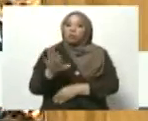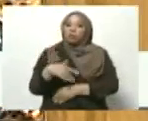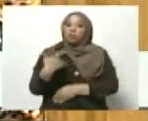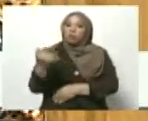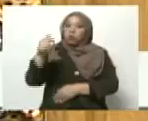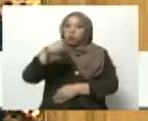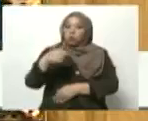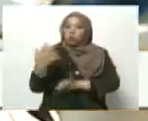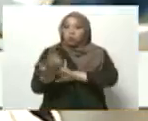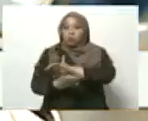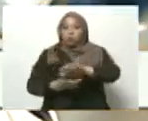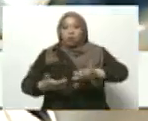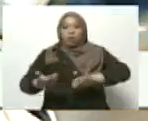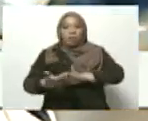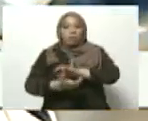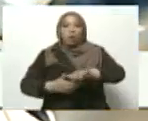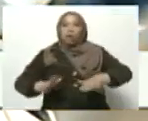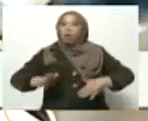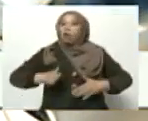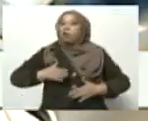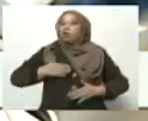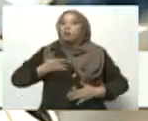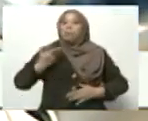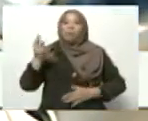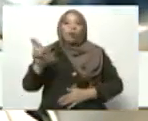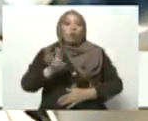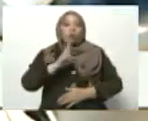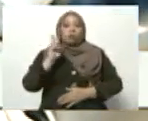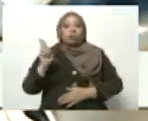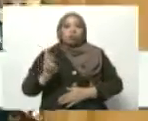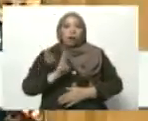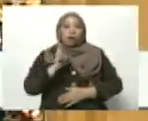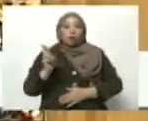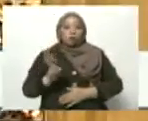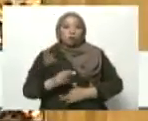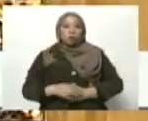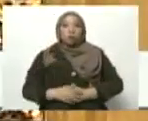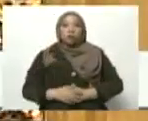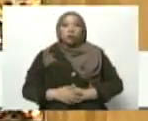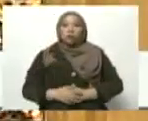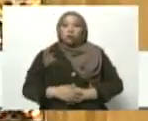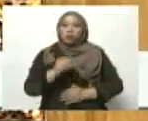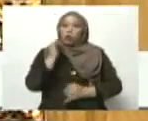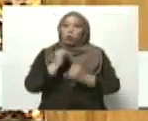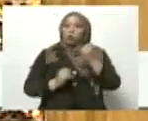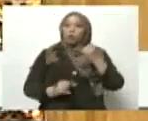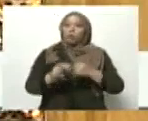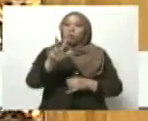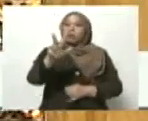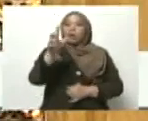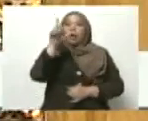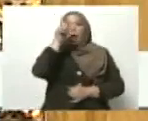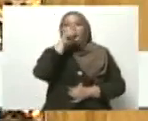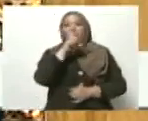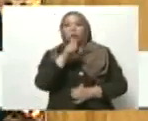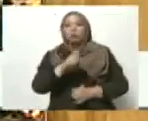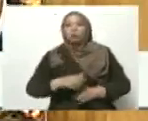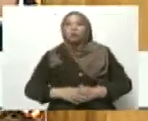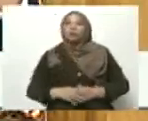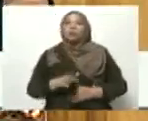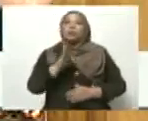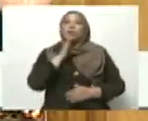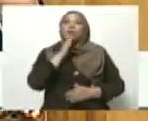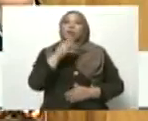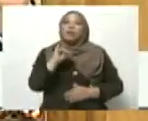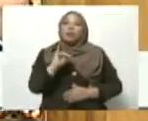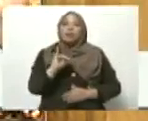de esta terrible situación, la pandemia, etcétera, la falta de alimentos, lo que sea que haya pasado en los últimos 3 años, porque el Fondo Monetario dice que